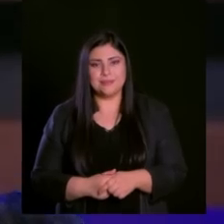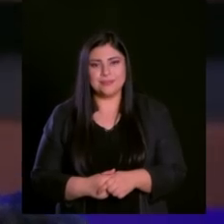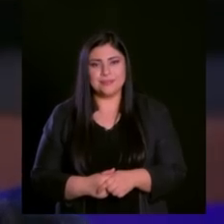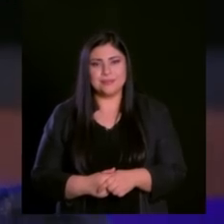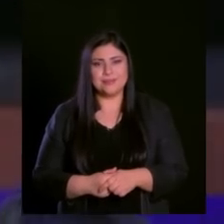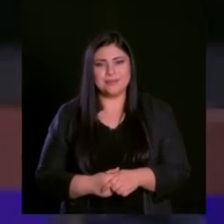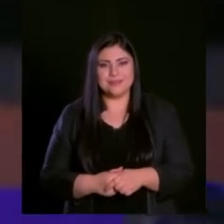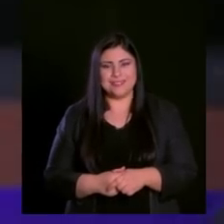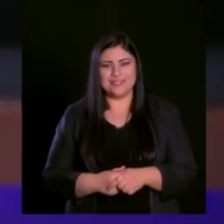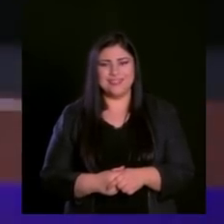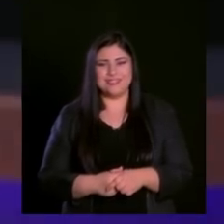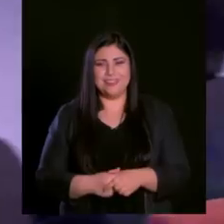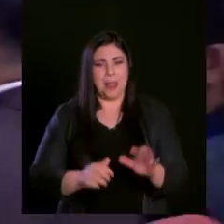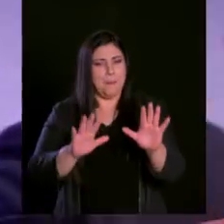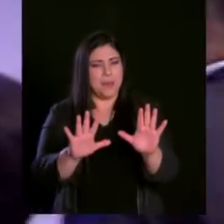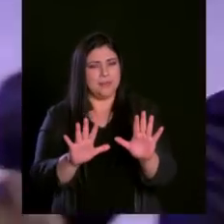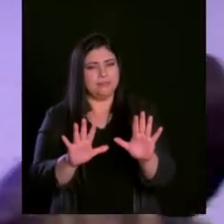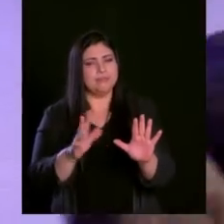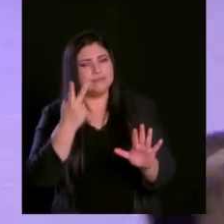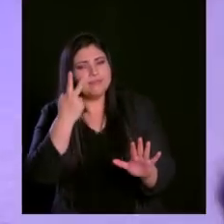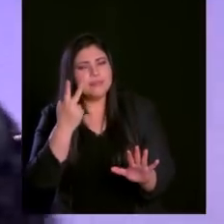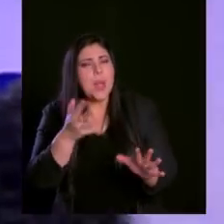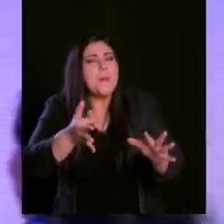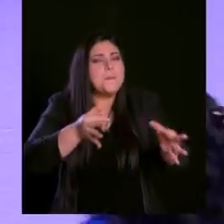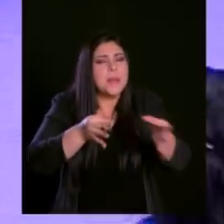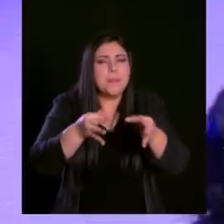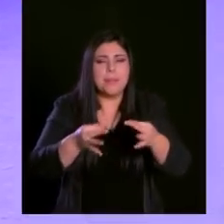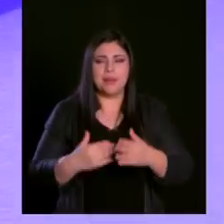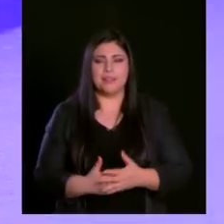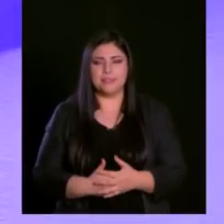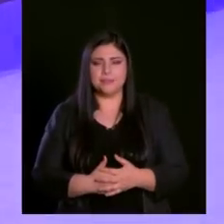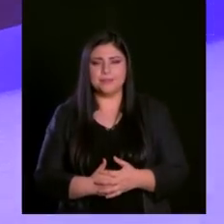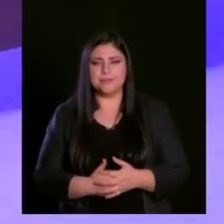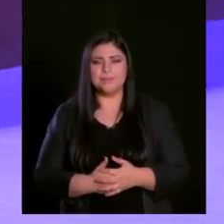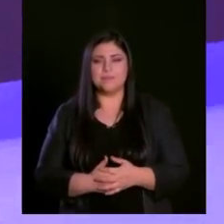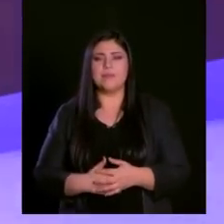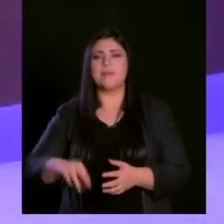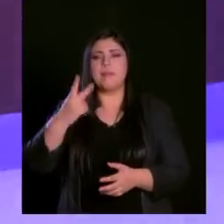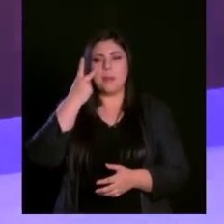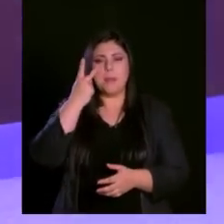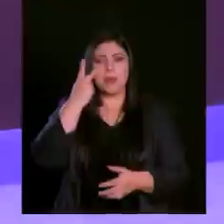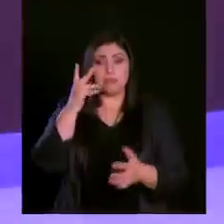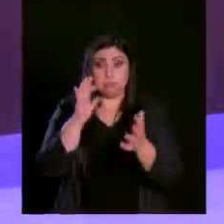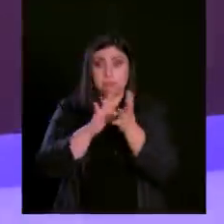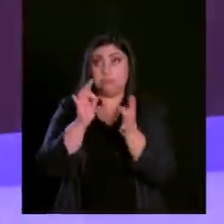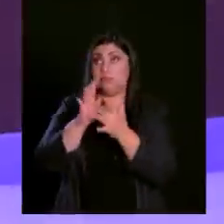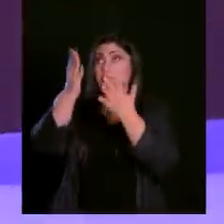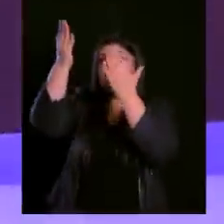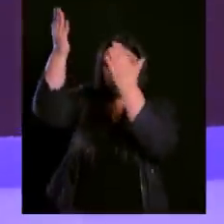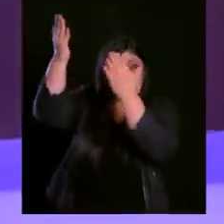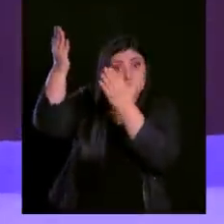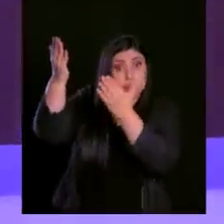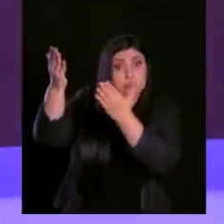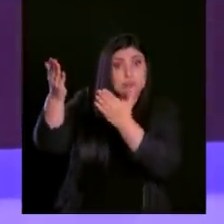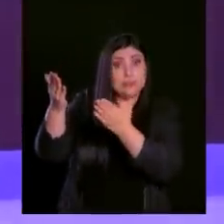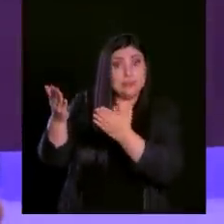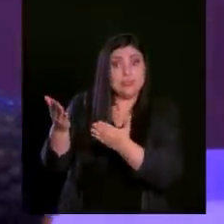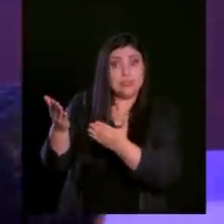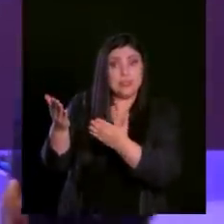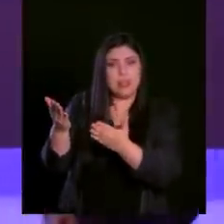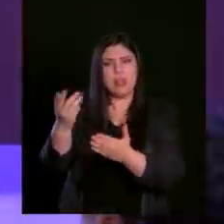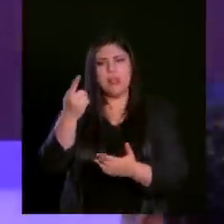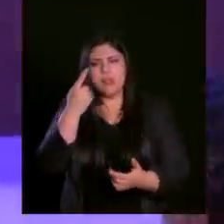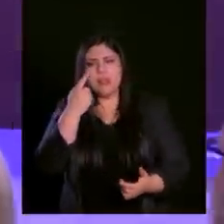me voy del otro lado mejor les voy a explicar por qué A ver Jesús viene